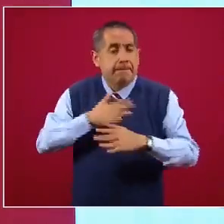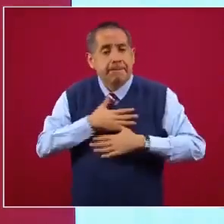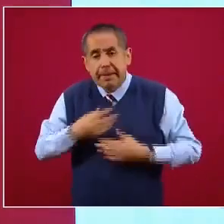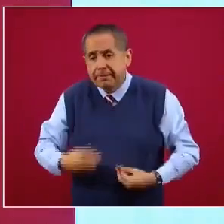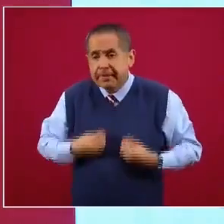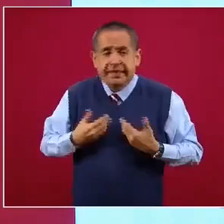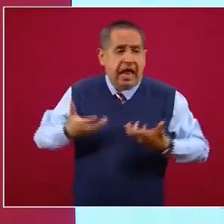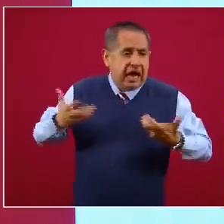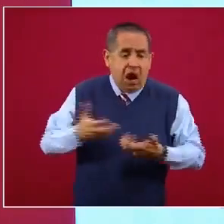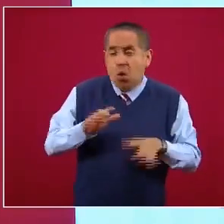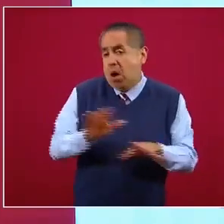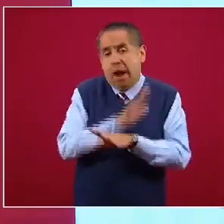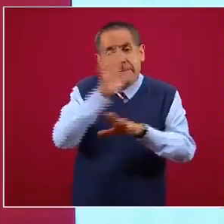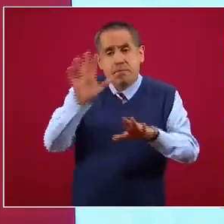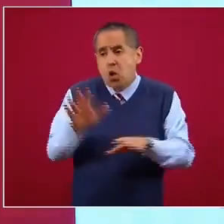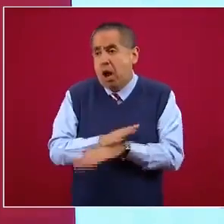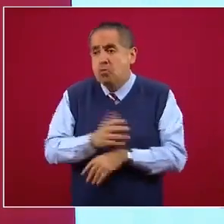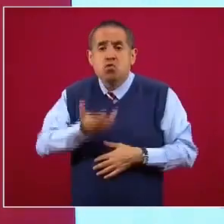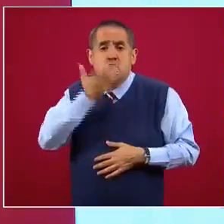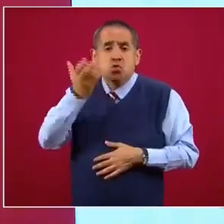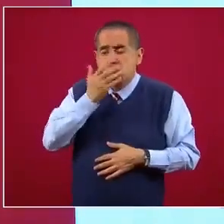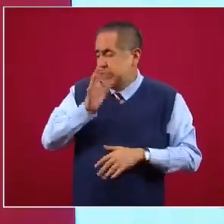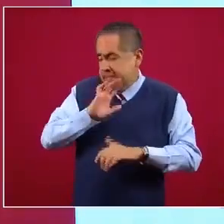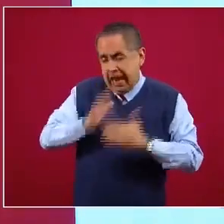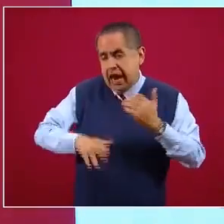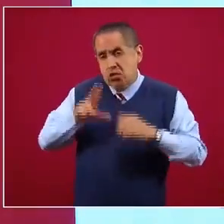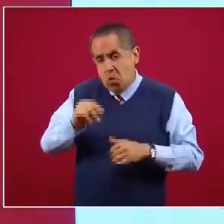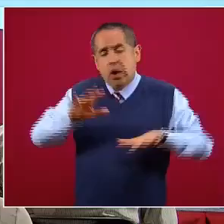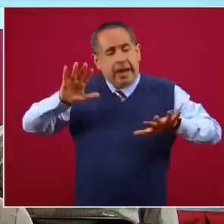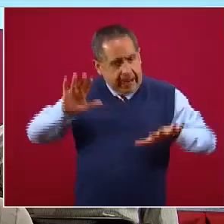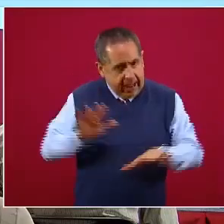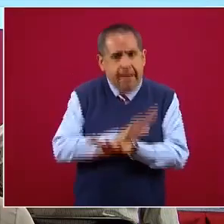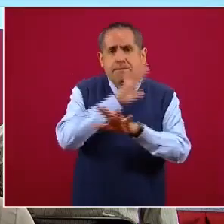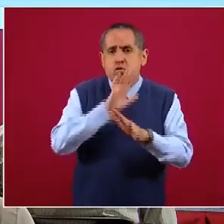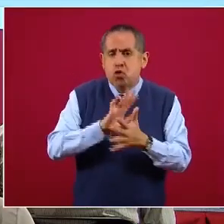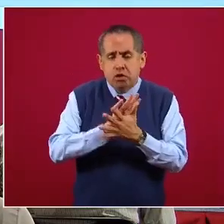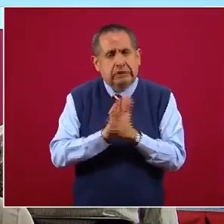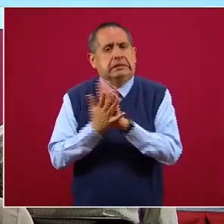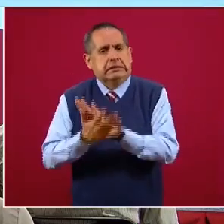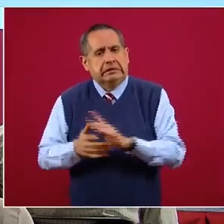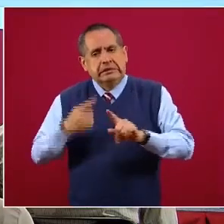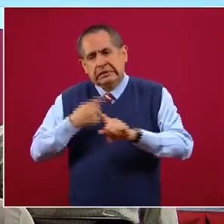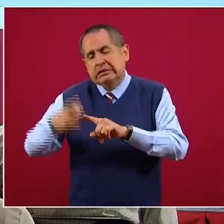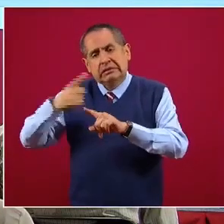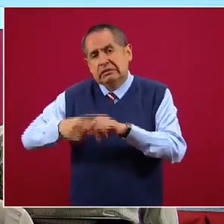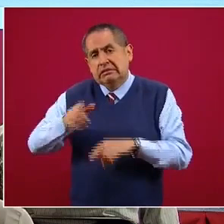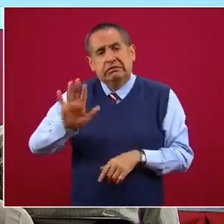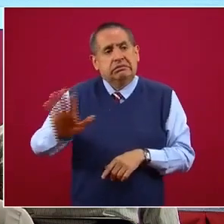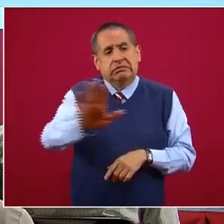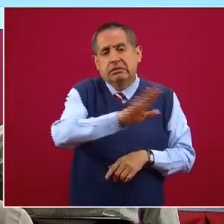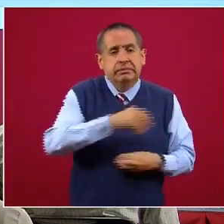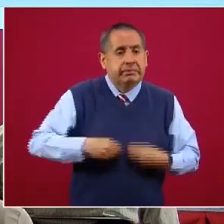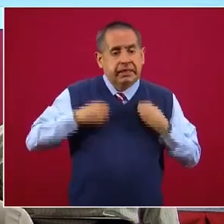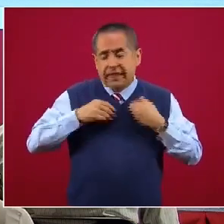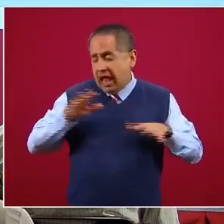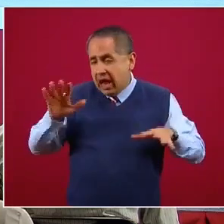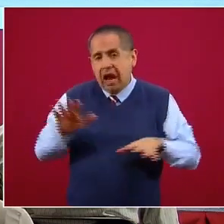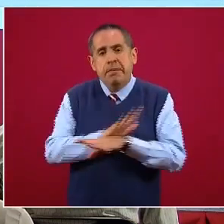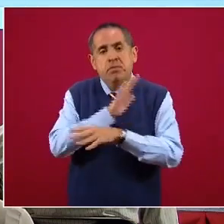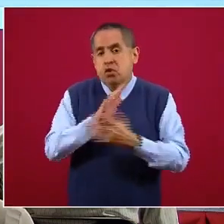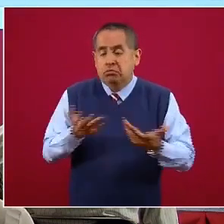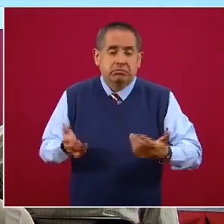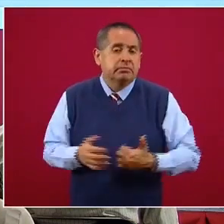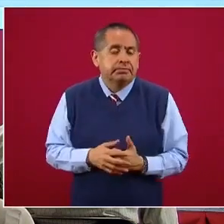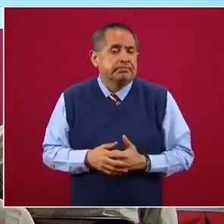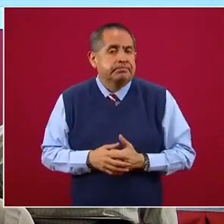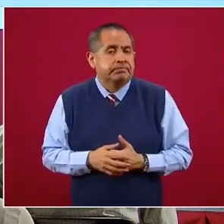conducta, cambios de práctica sobre nosotros y nosotras mismos, pero también respecto a las demás personas. Algunas